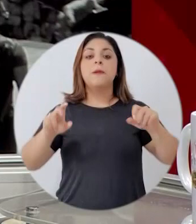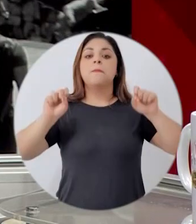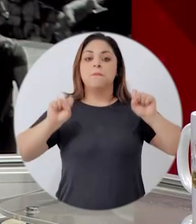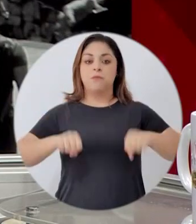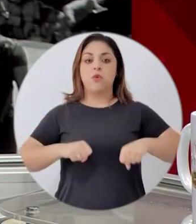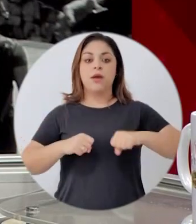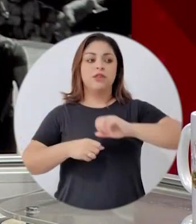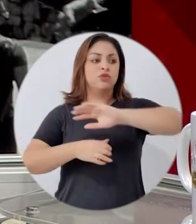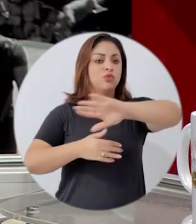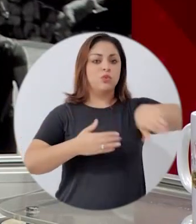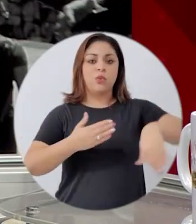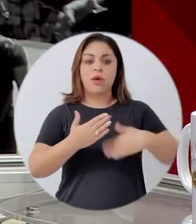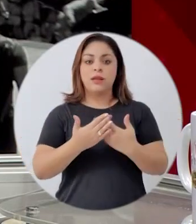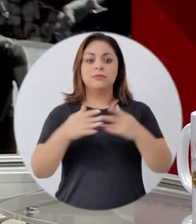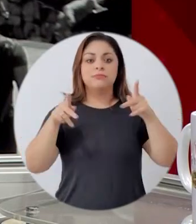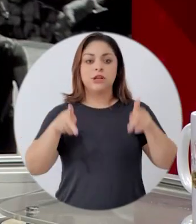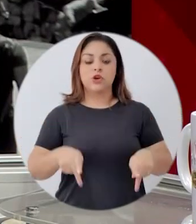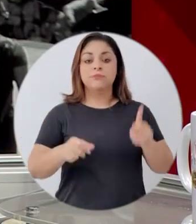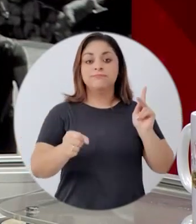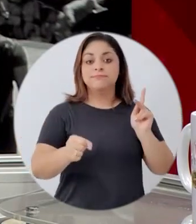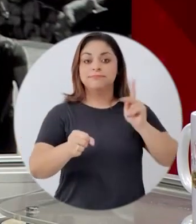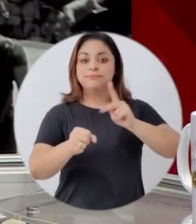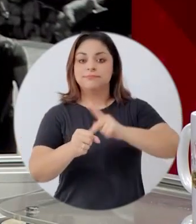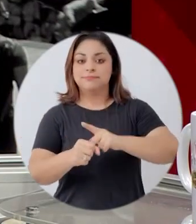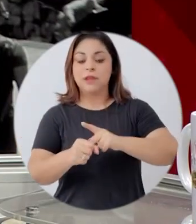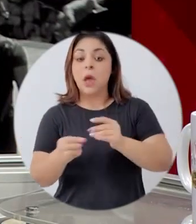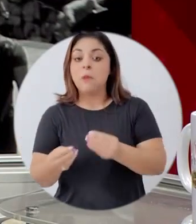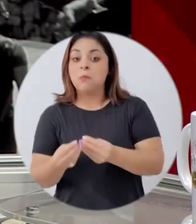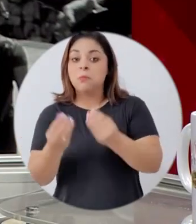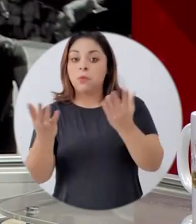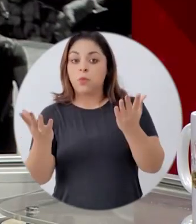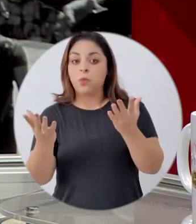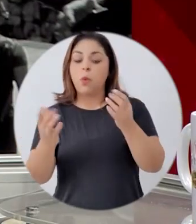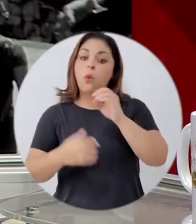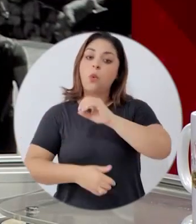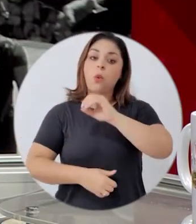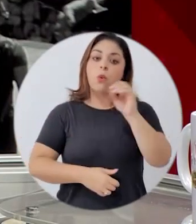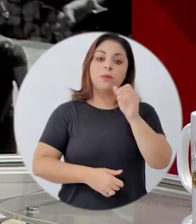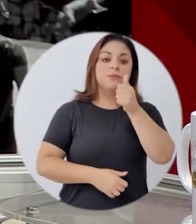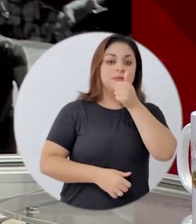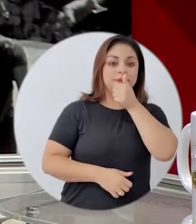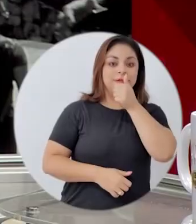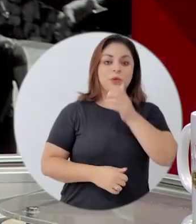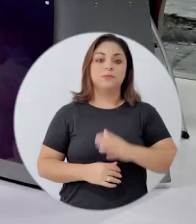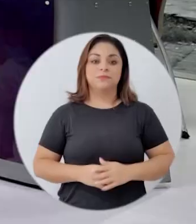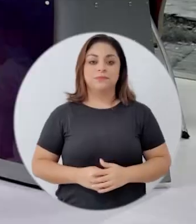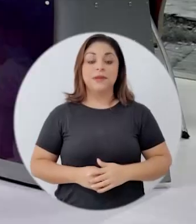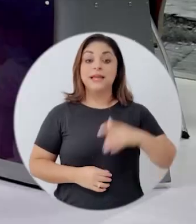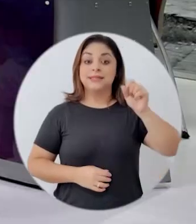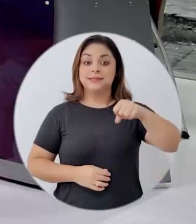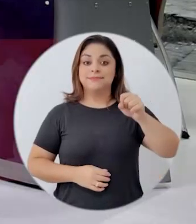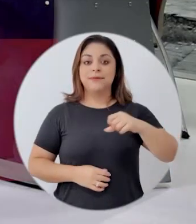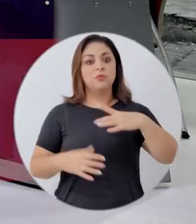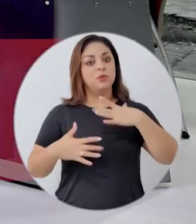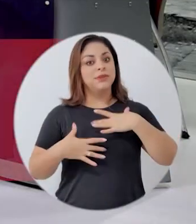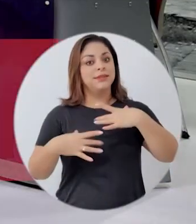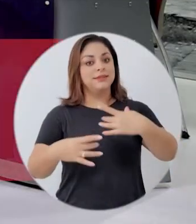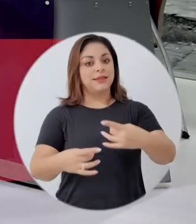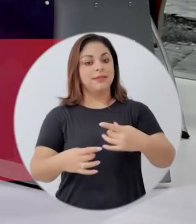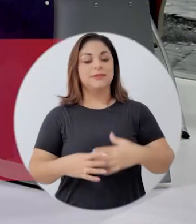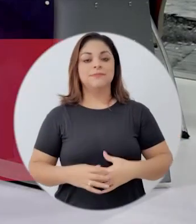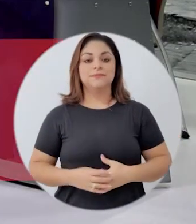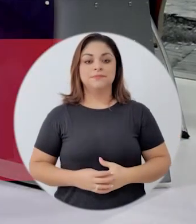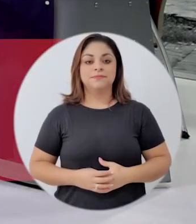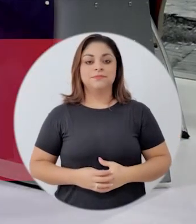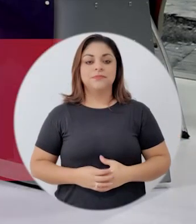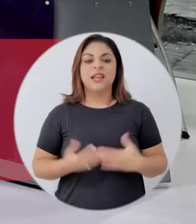podemos participar todas las personas, sea de los sectores público como privado. Sí, me parece muy interesante y algo